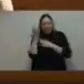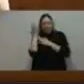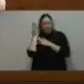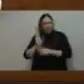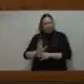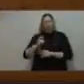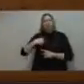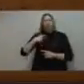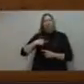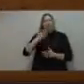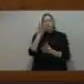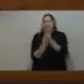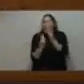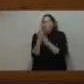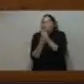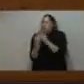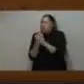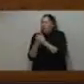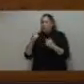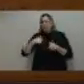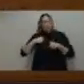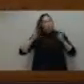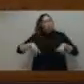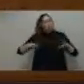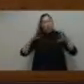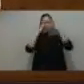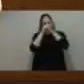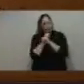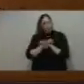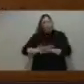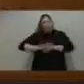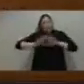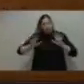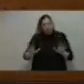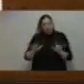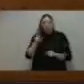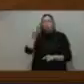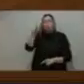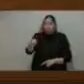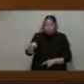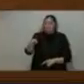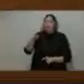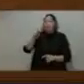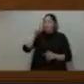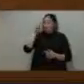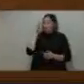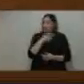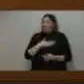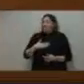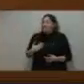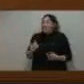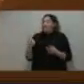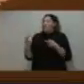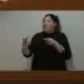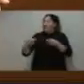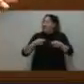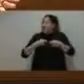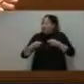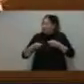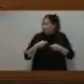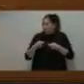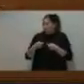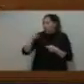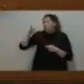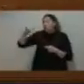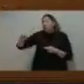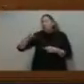la oscuridad no va conmigo. Una oferta clara. Está usted dispuesto a entablar una negociación. Usted o su